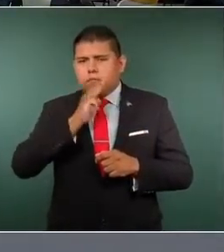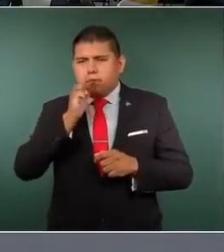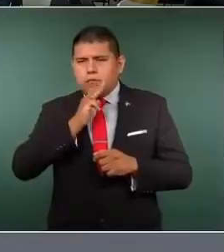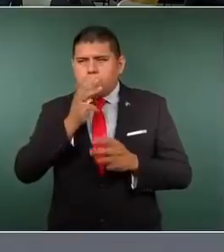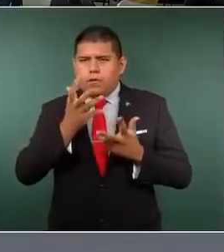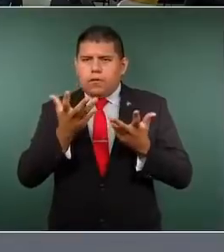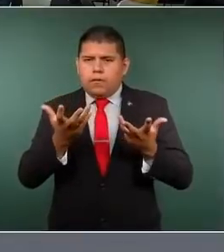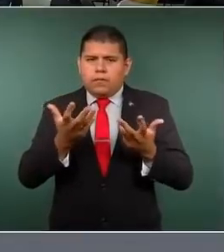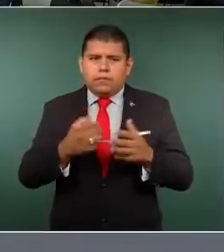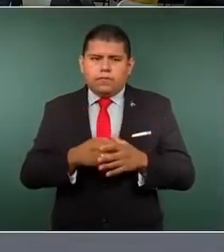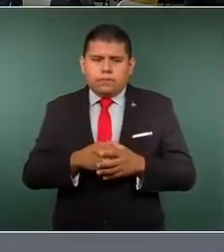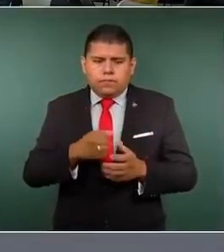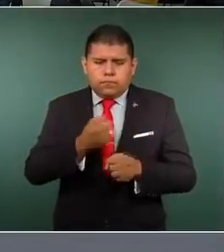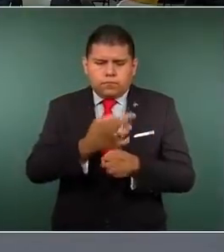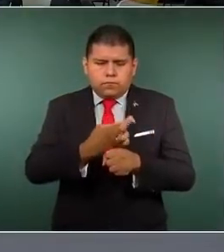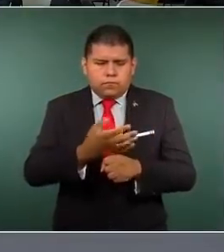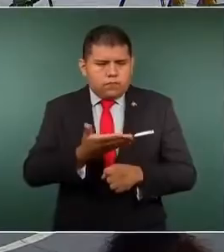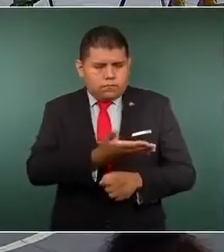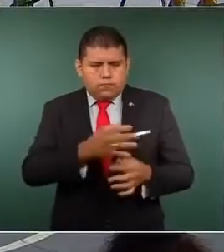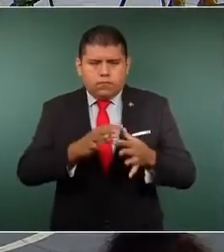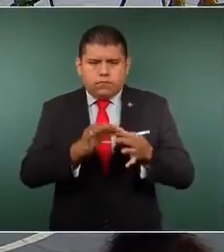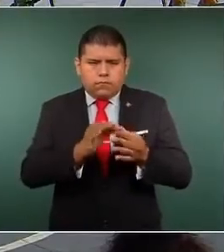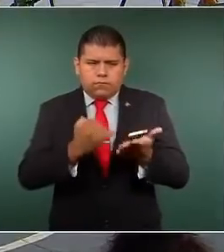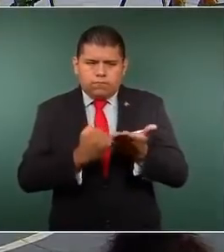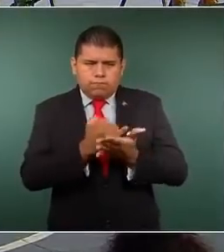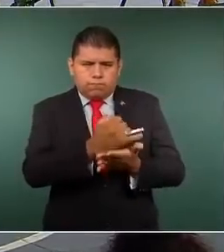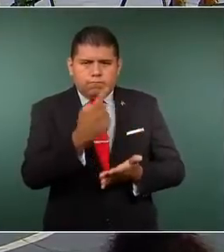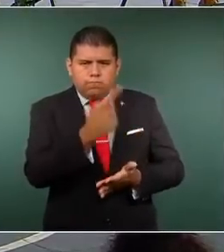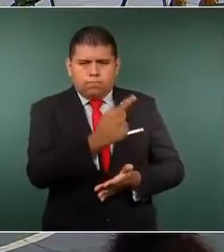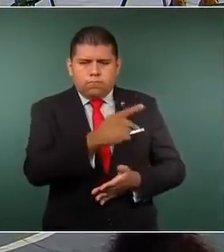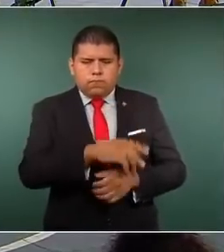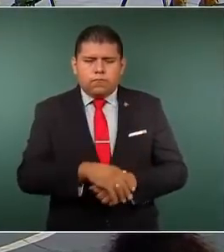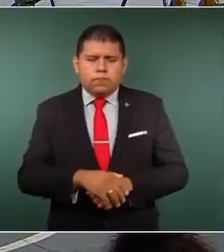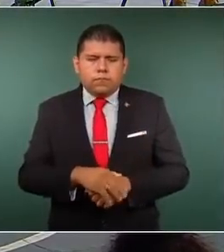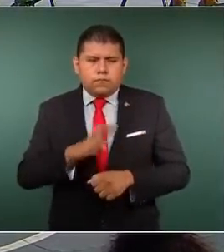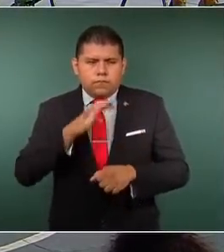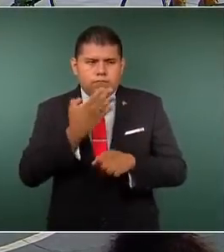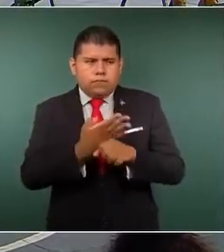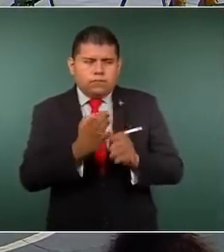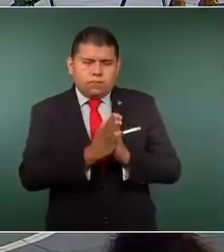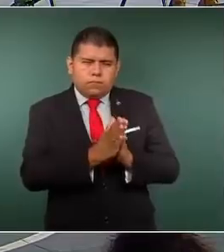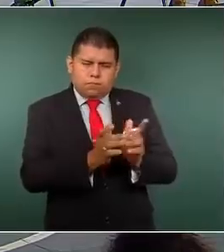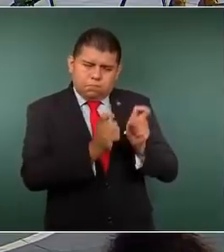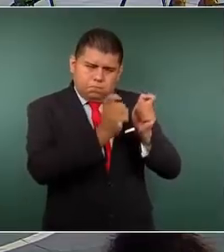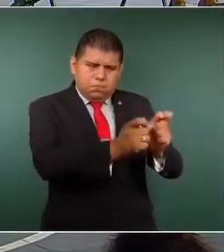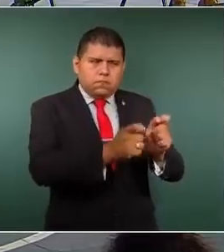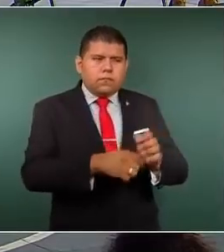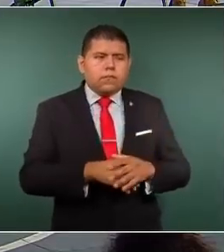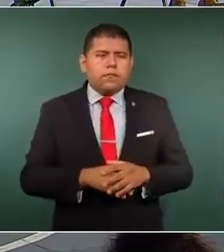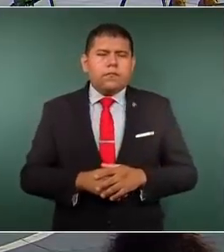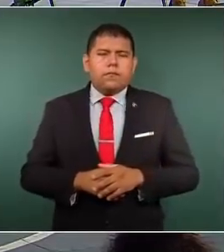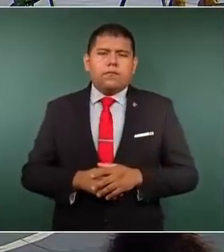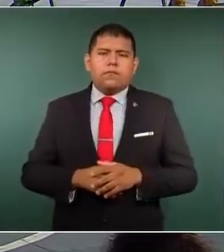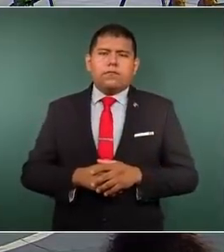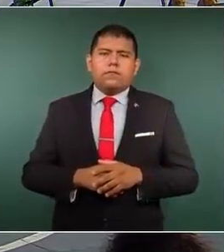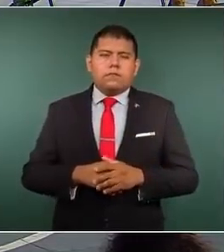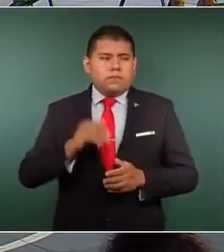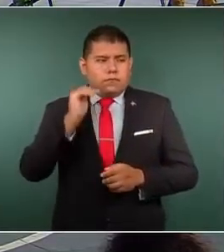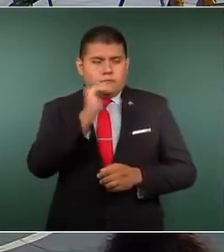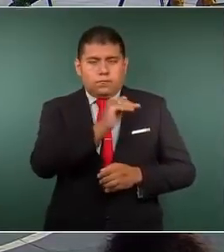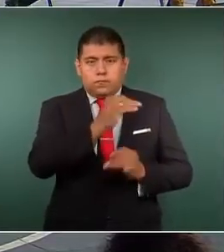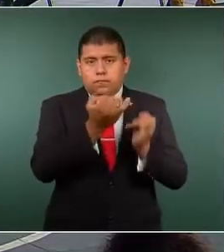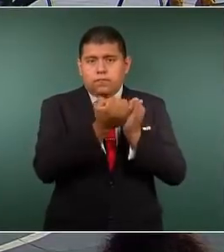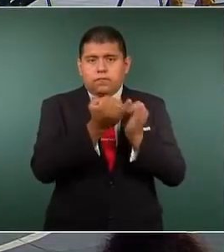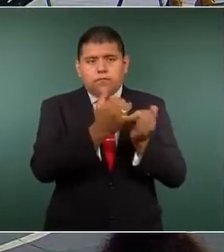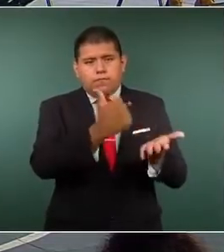de marina lo va a decidir se lo vamos a encargar le vamos a pedir que